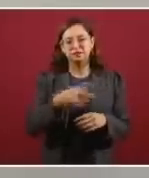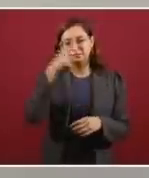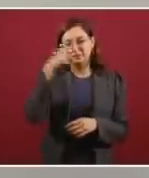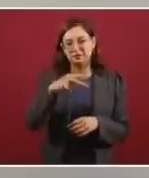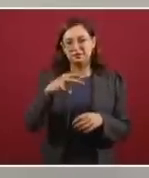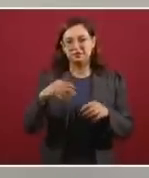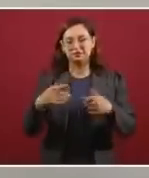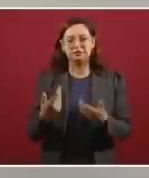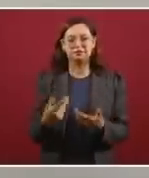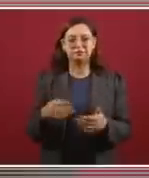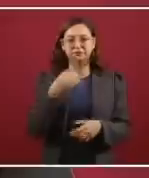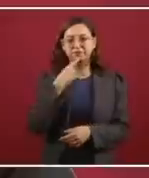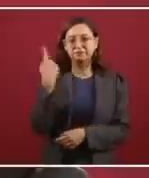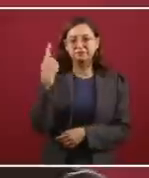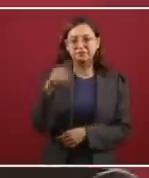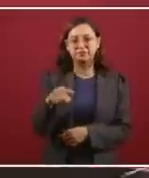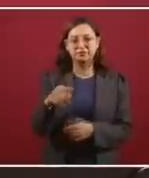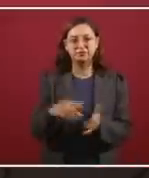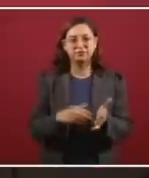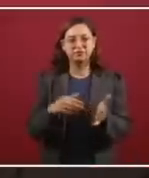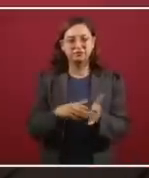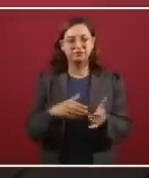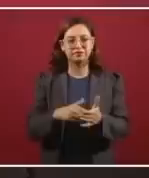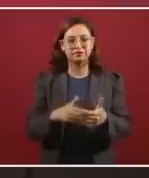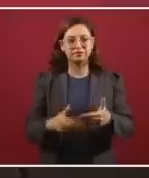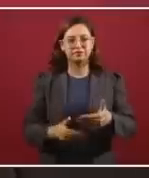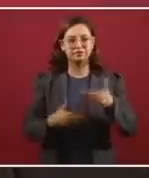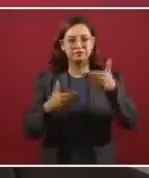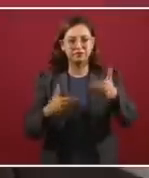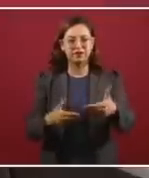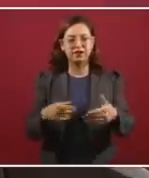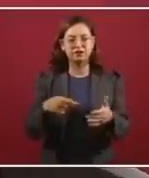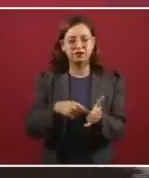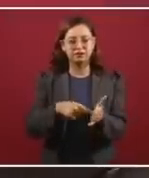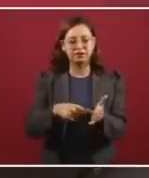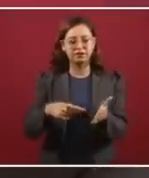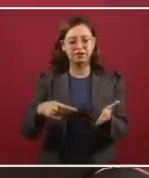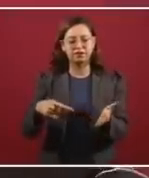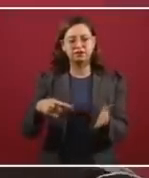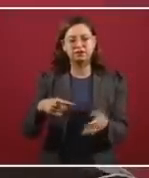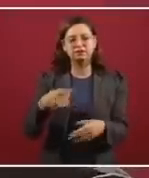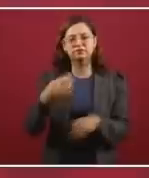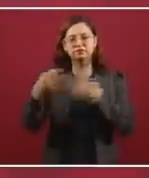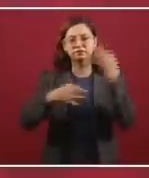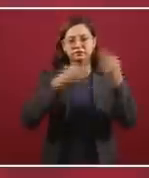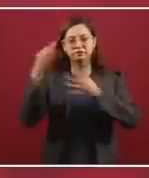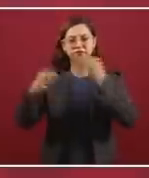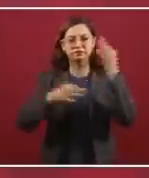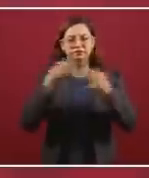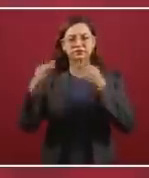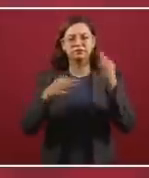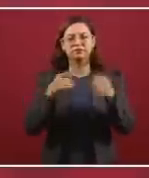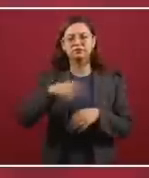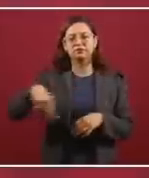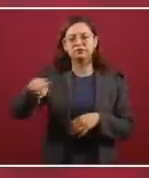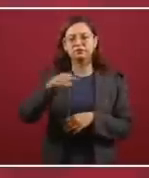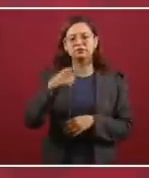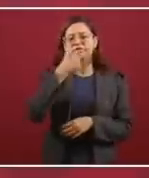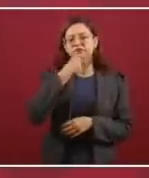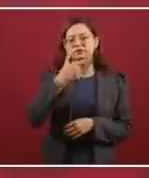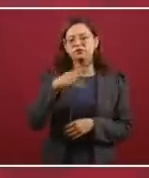parte, en el año 2002, en un discurso célebre del finado y muy querido Gustavo